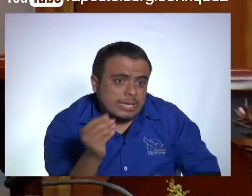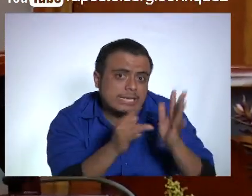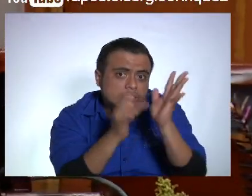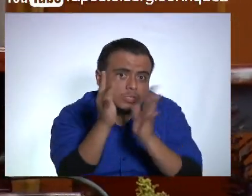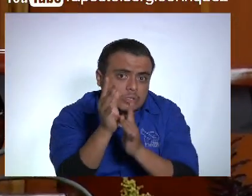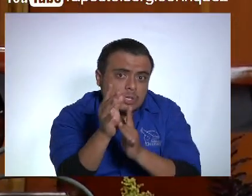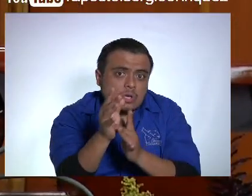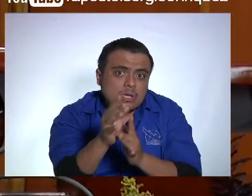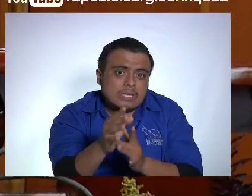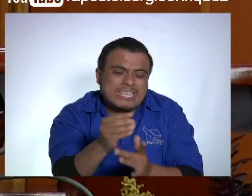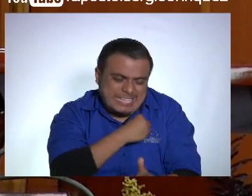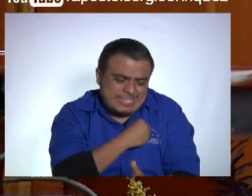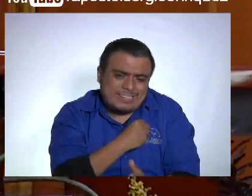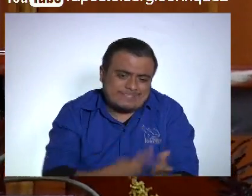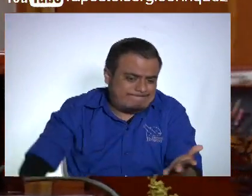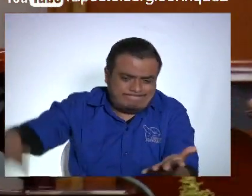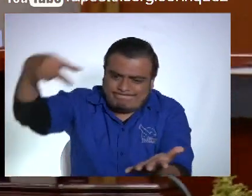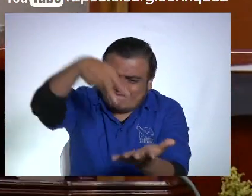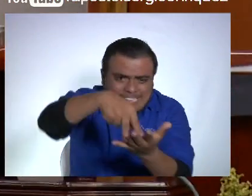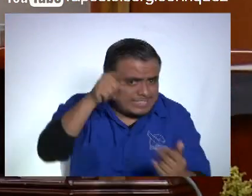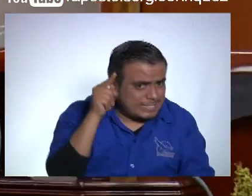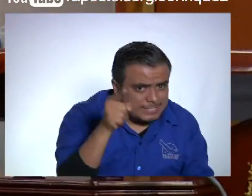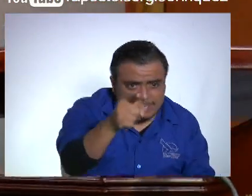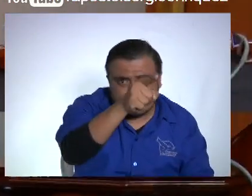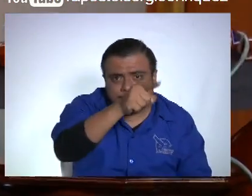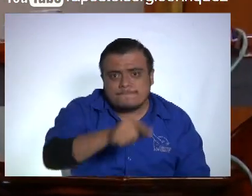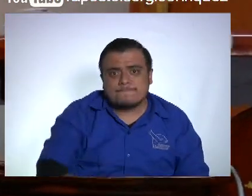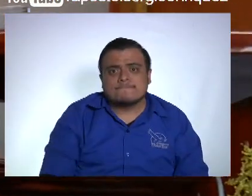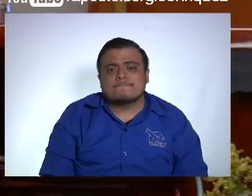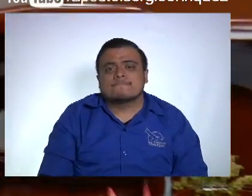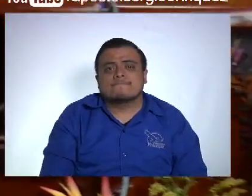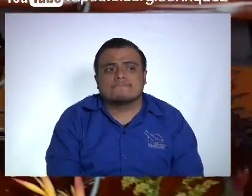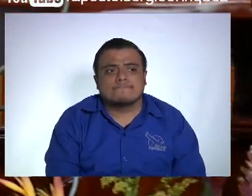quiere resucitarte de entre los muertos.